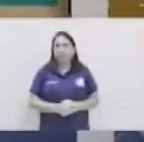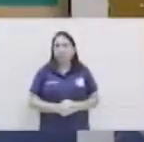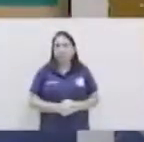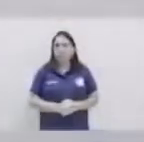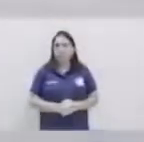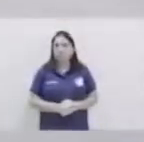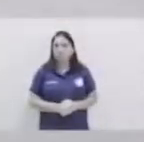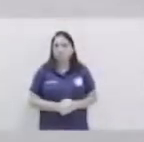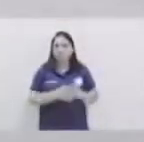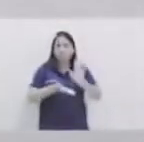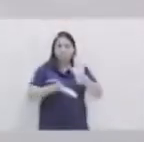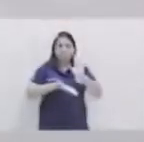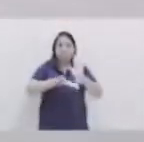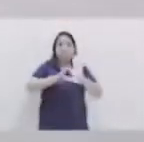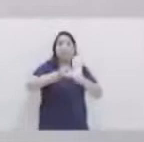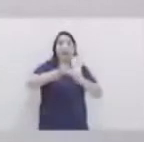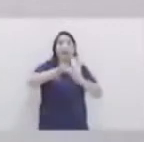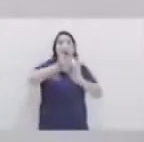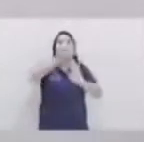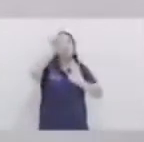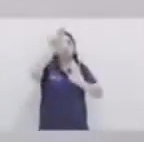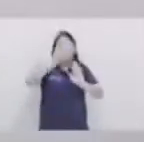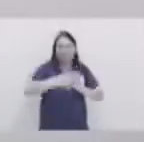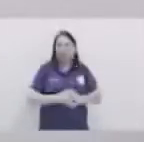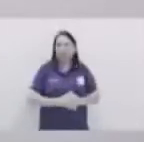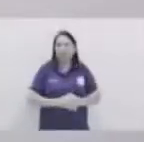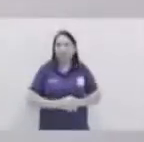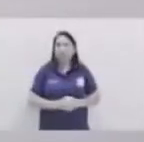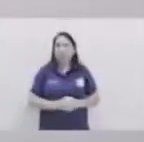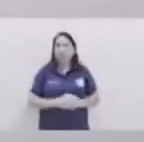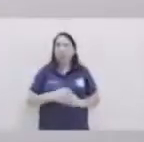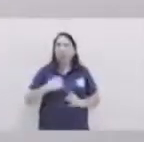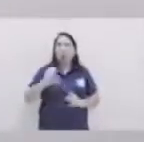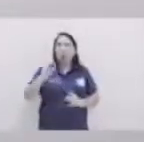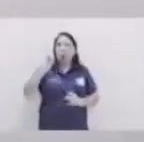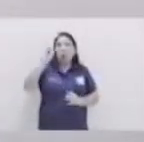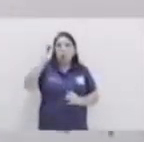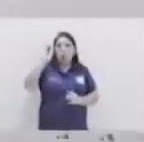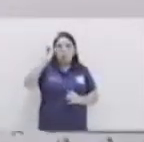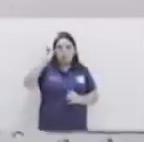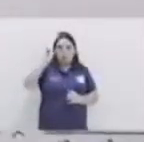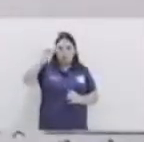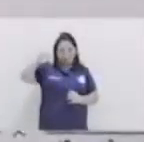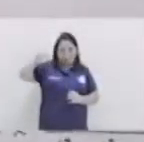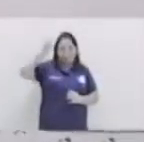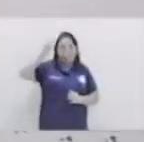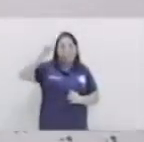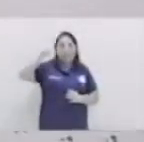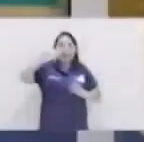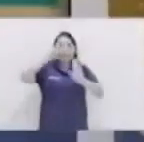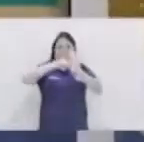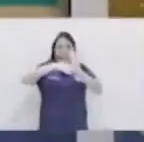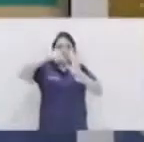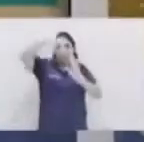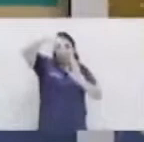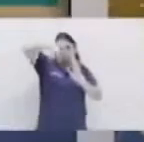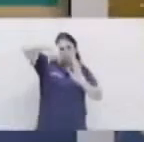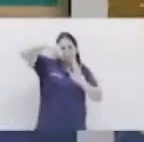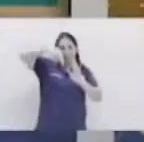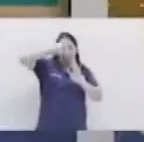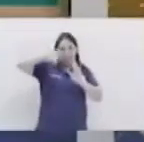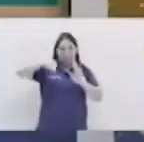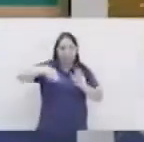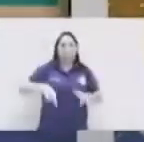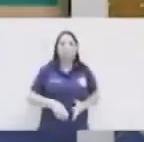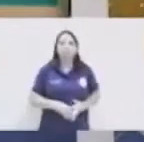¿sí?, era mayor que 0 y que tendría ese comportamiento, abertura hacia arriba.